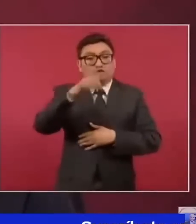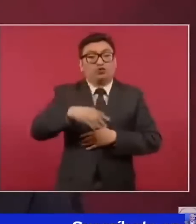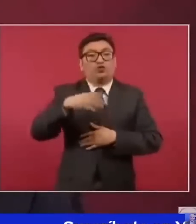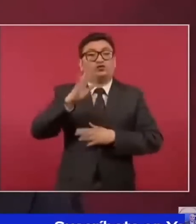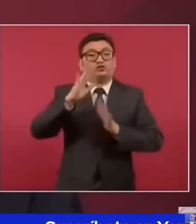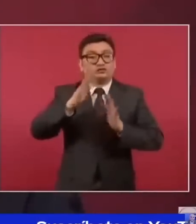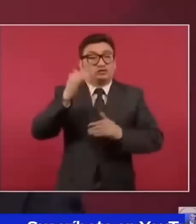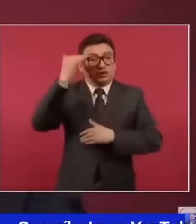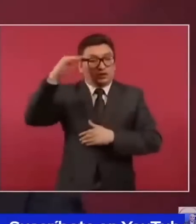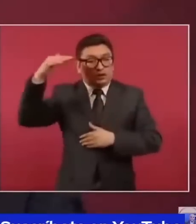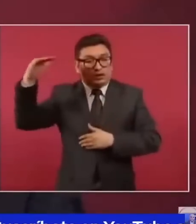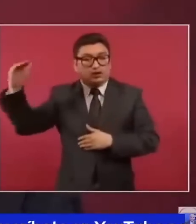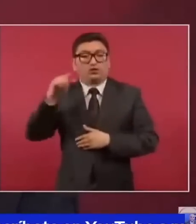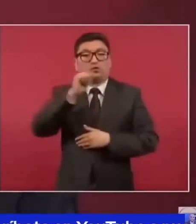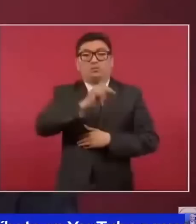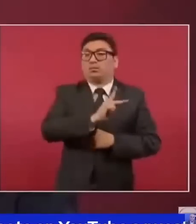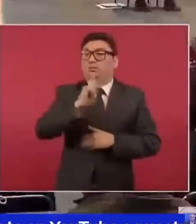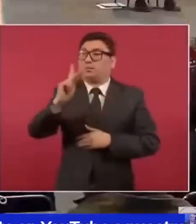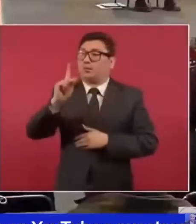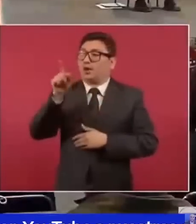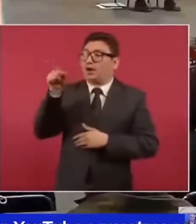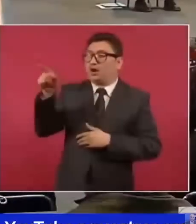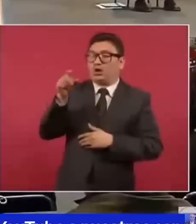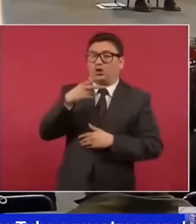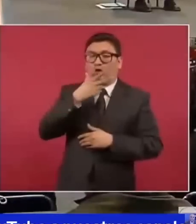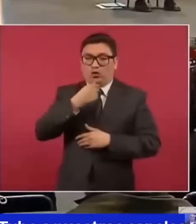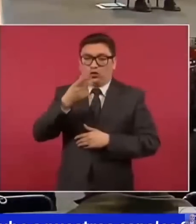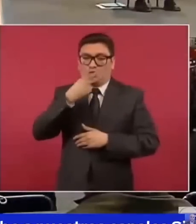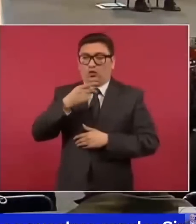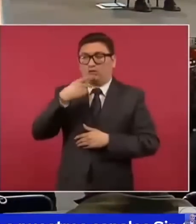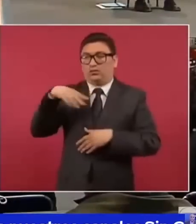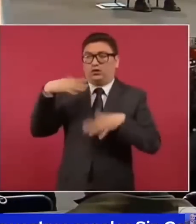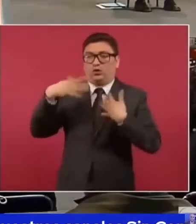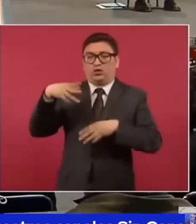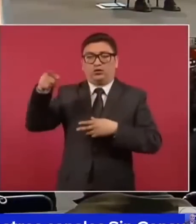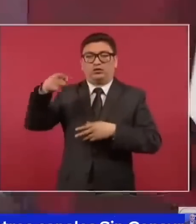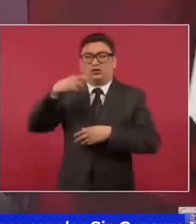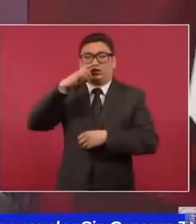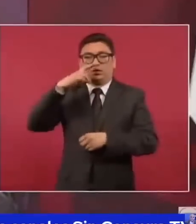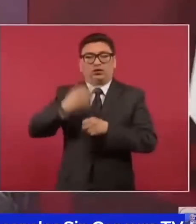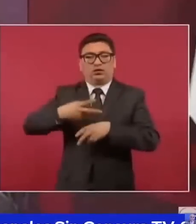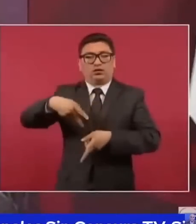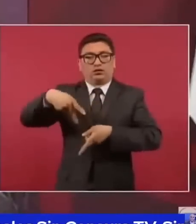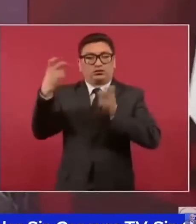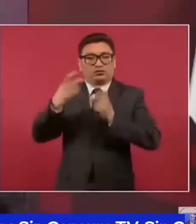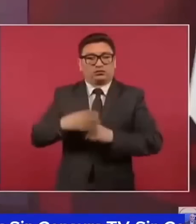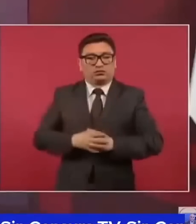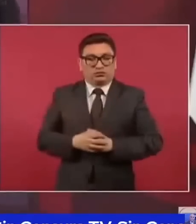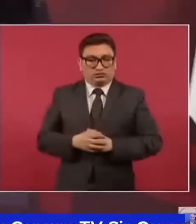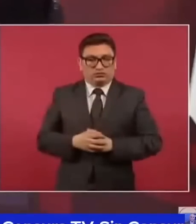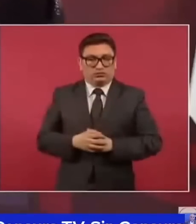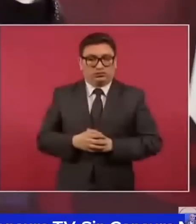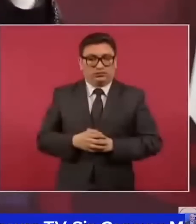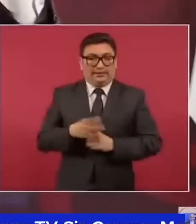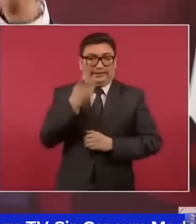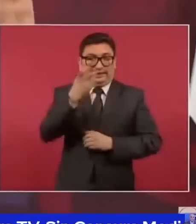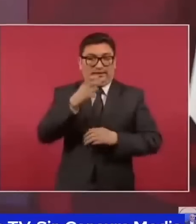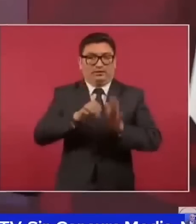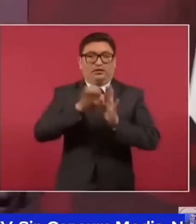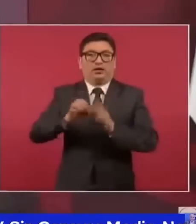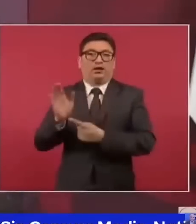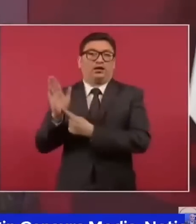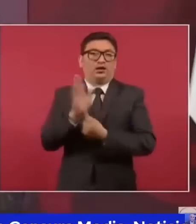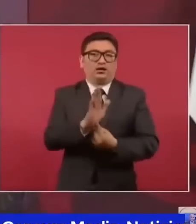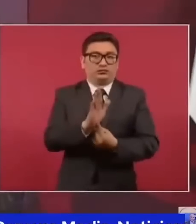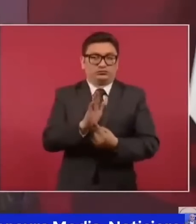seas como don fulano, un reverendo ladrón. Era el ejemplo, ¿no?